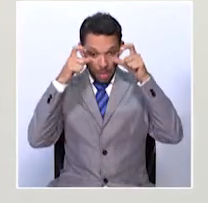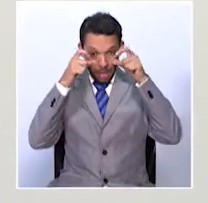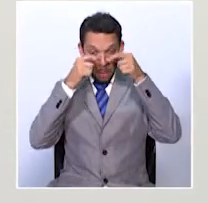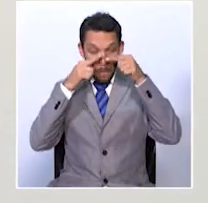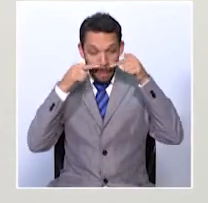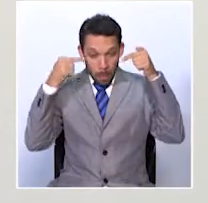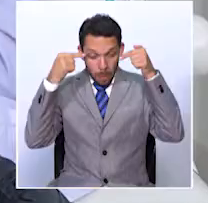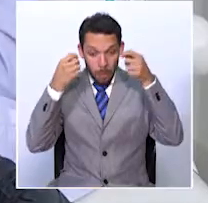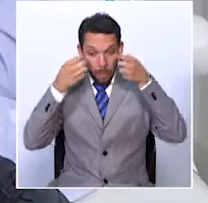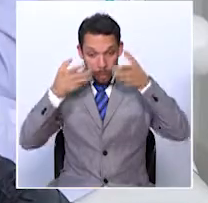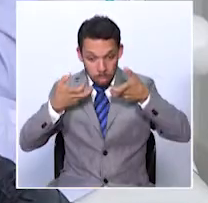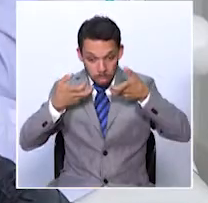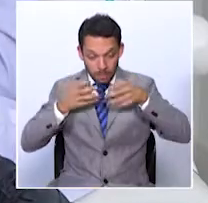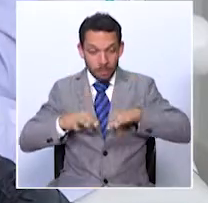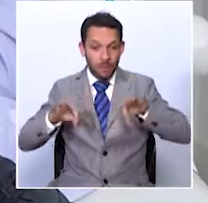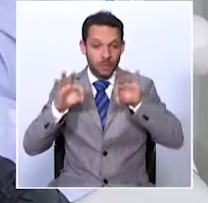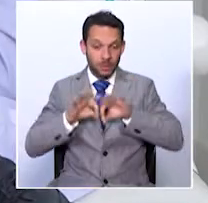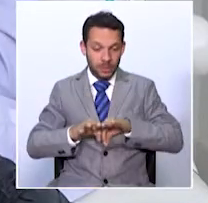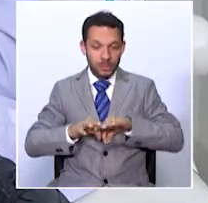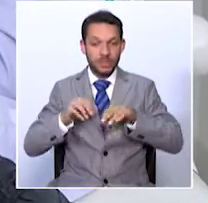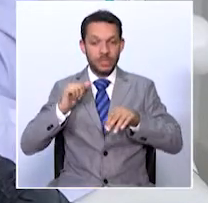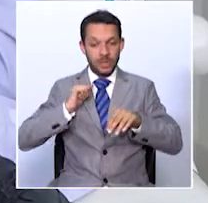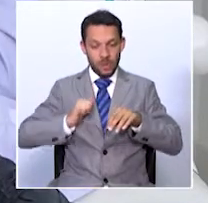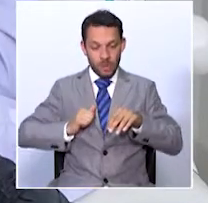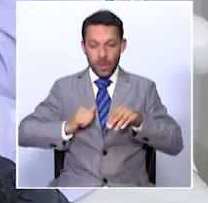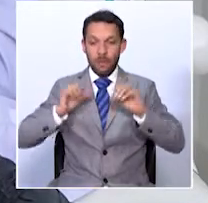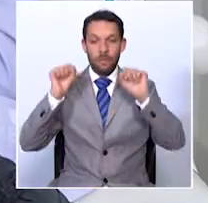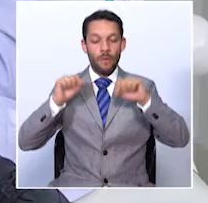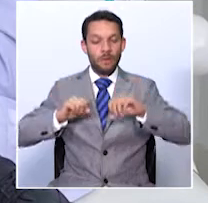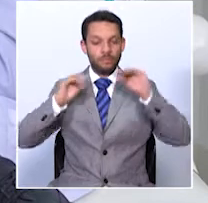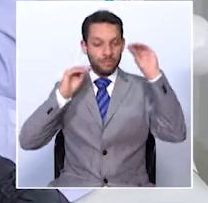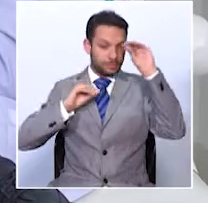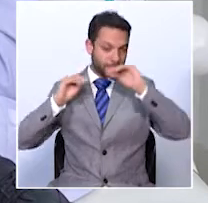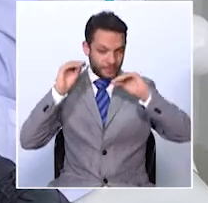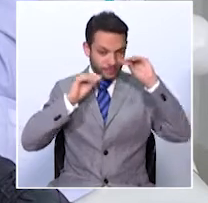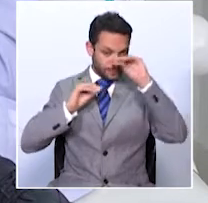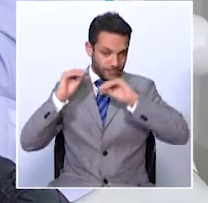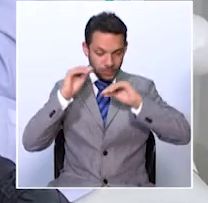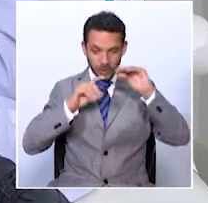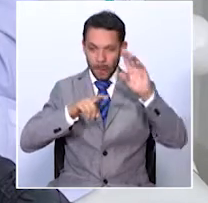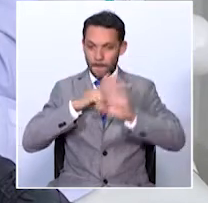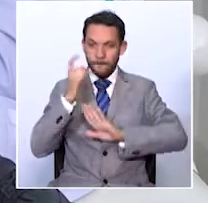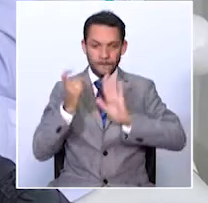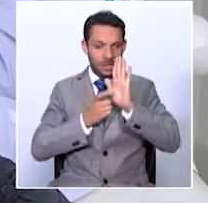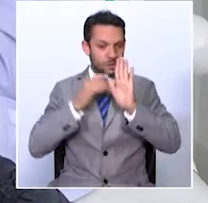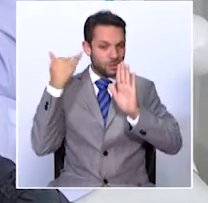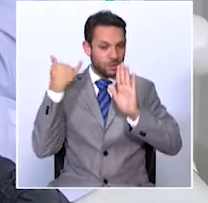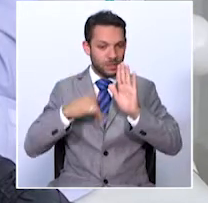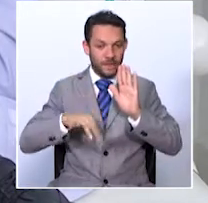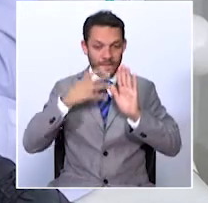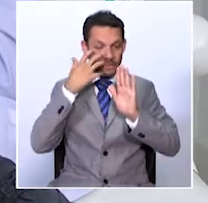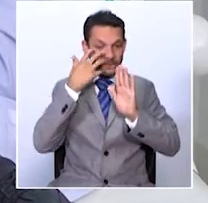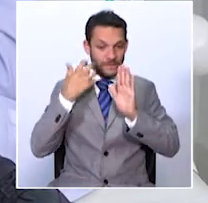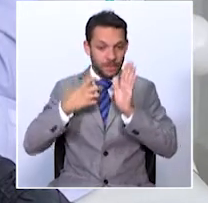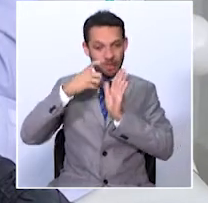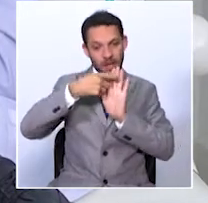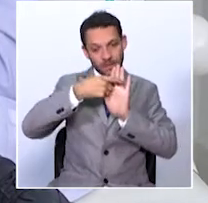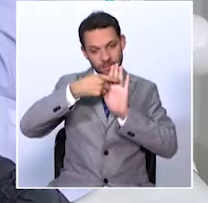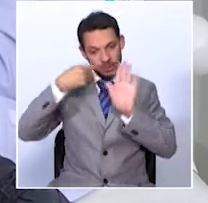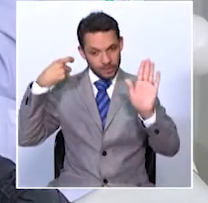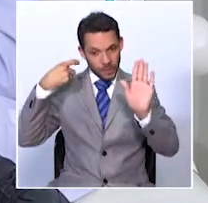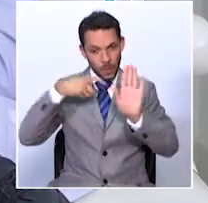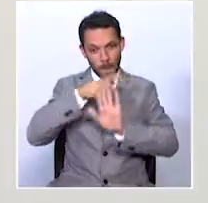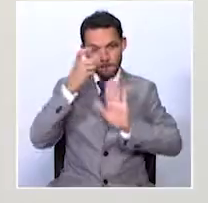estos pacientes otra vez vean bien. ¿Por qué? Porque se van a quitar estos párpados sobrantes, que son tejidos muy